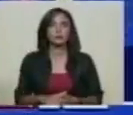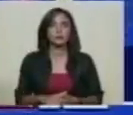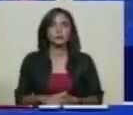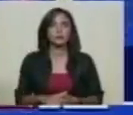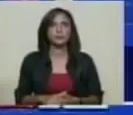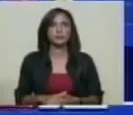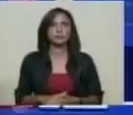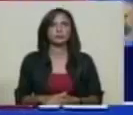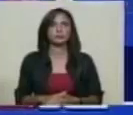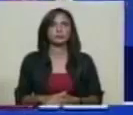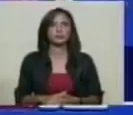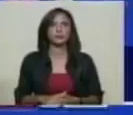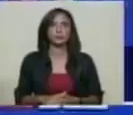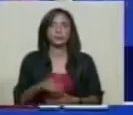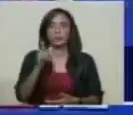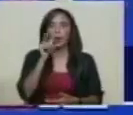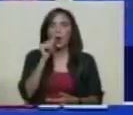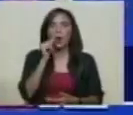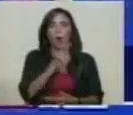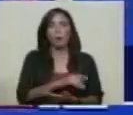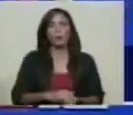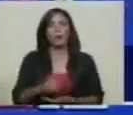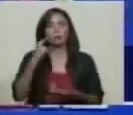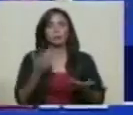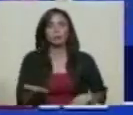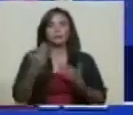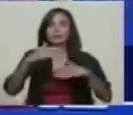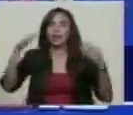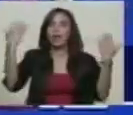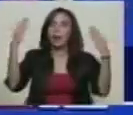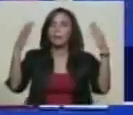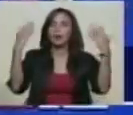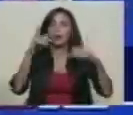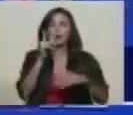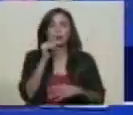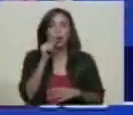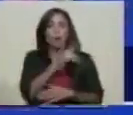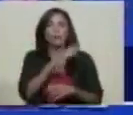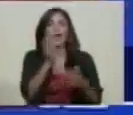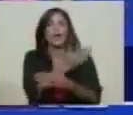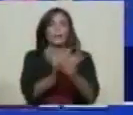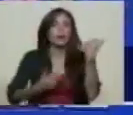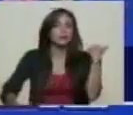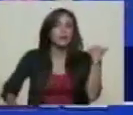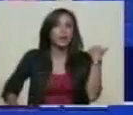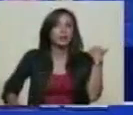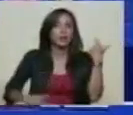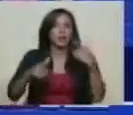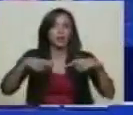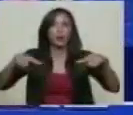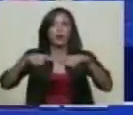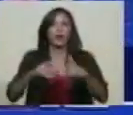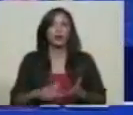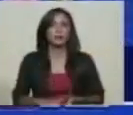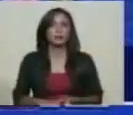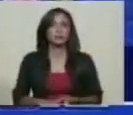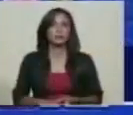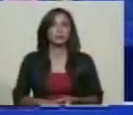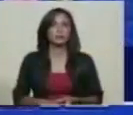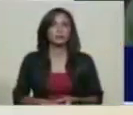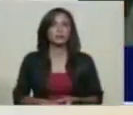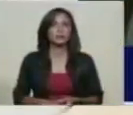1142. El Potro Álvarez, vale, sabe el dato. Un aplauso al Potro Álvarez, presidente del Poliedro de Caracas. Grandes